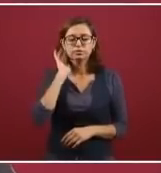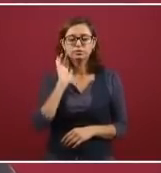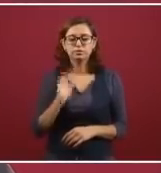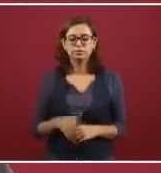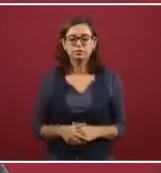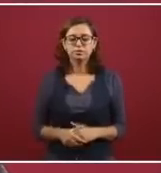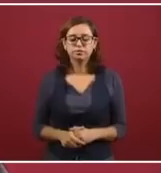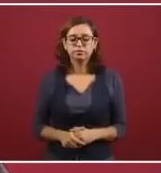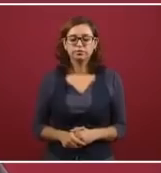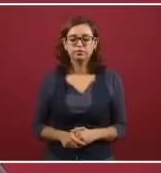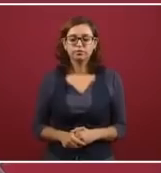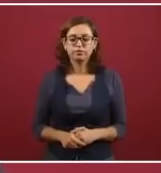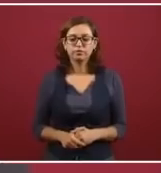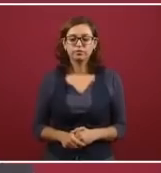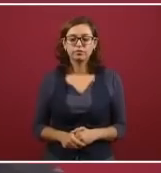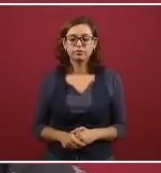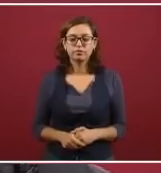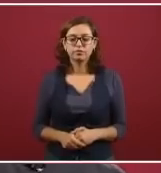Bueno,